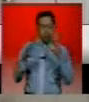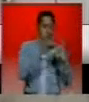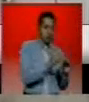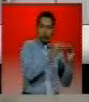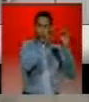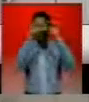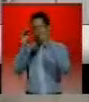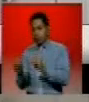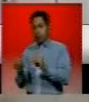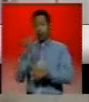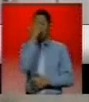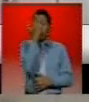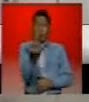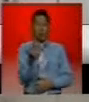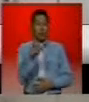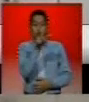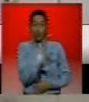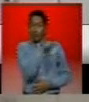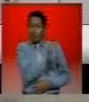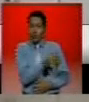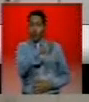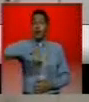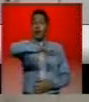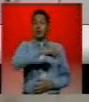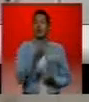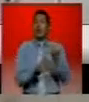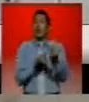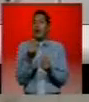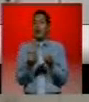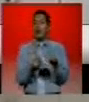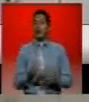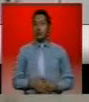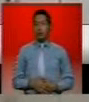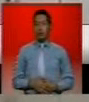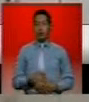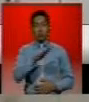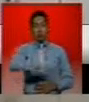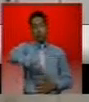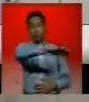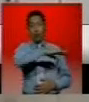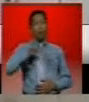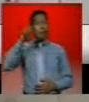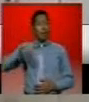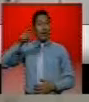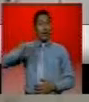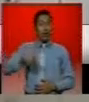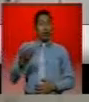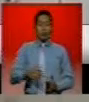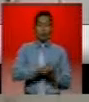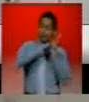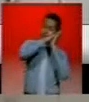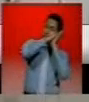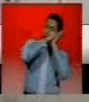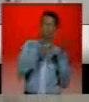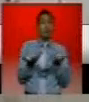son personas que en este momento están alrededor del o dentro de la zona cero, durmiendo